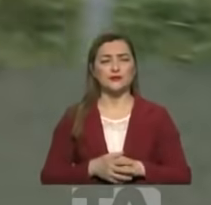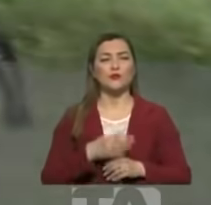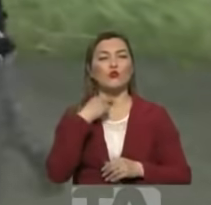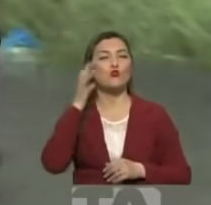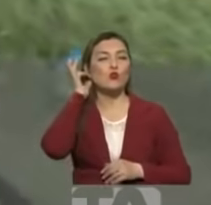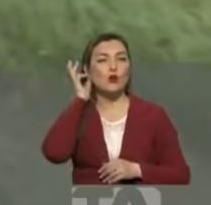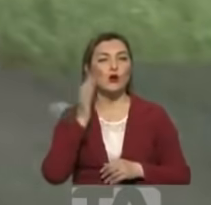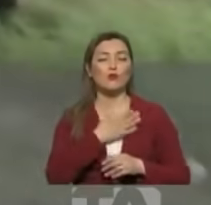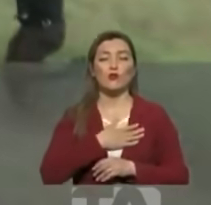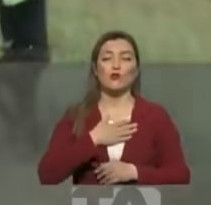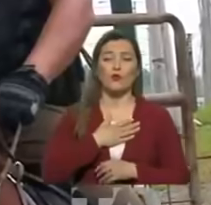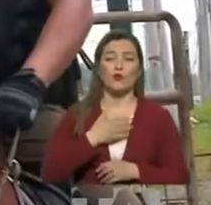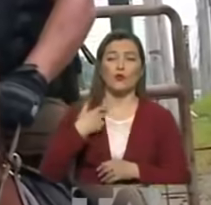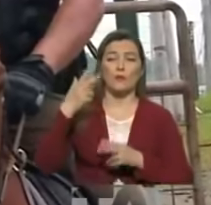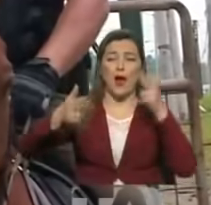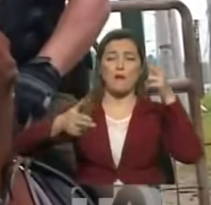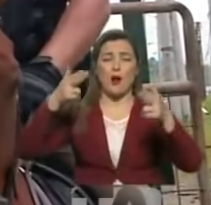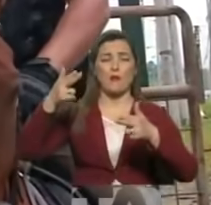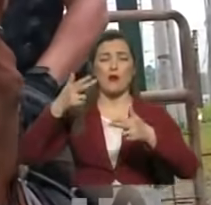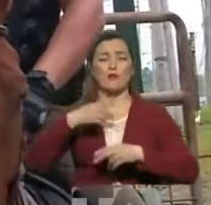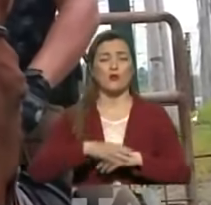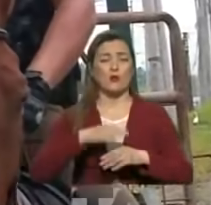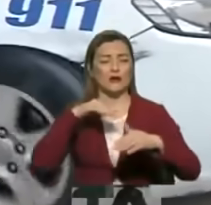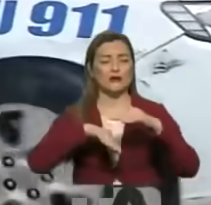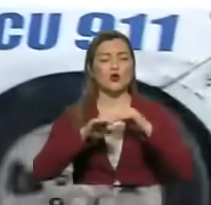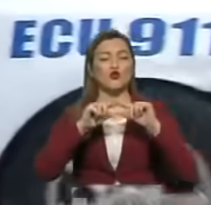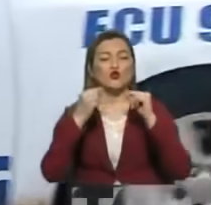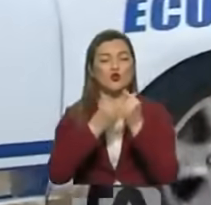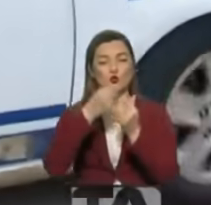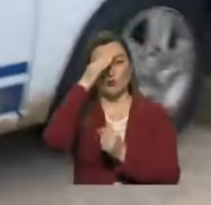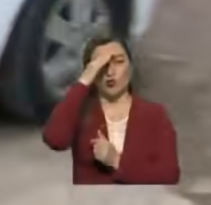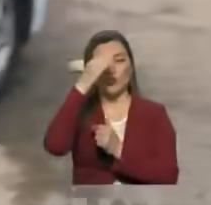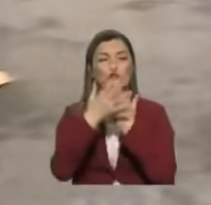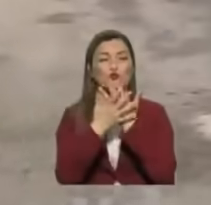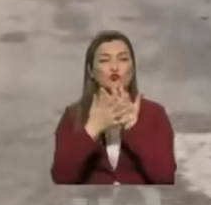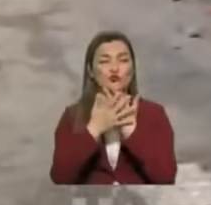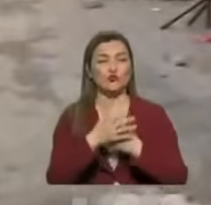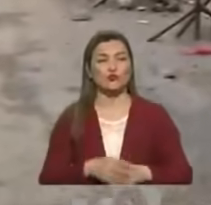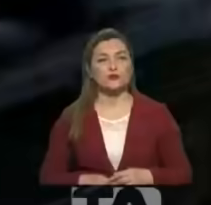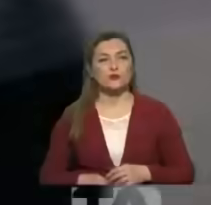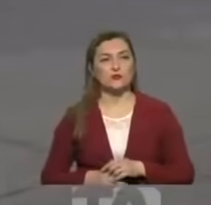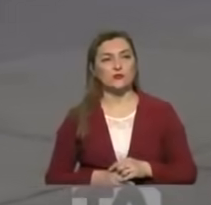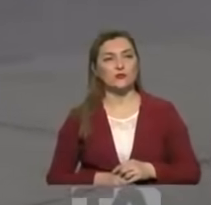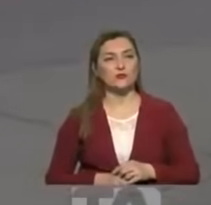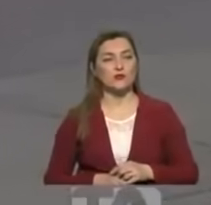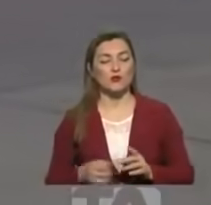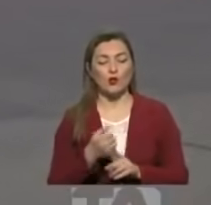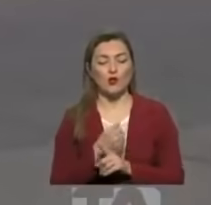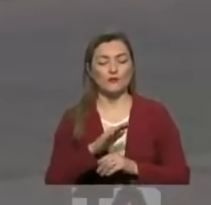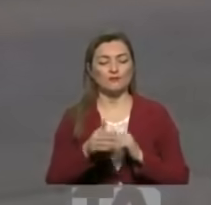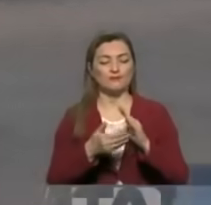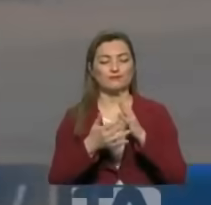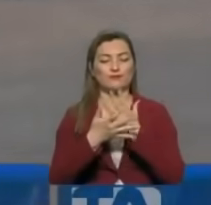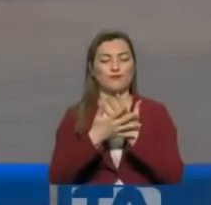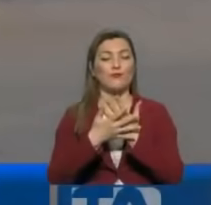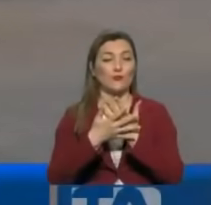Están disparando, quiero entrar la policía. Era la desesperación de un grupo de guías penitenciarios, pues nuevamente la violencia estalló en la penitenciaría